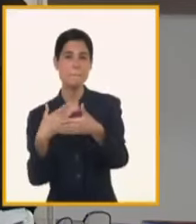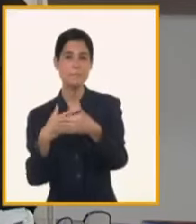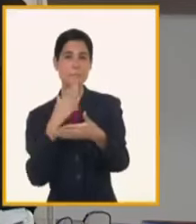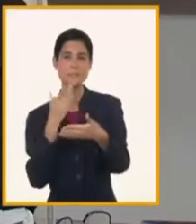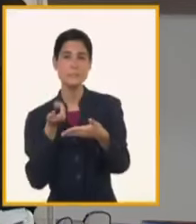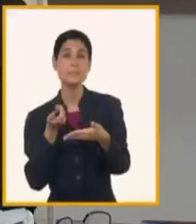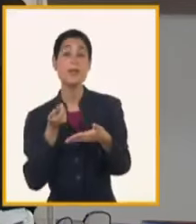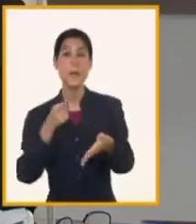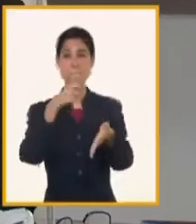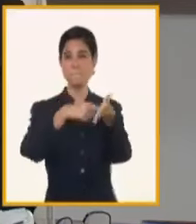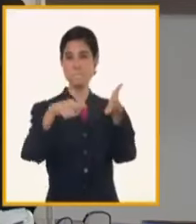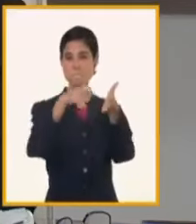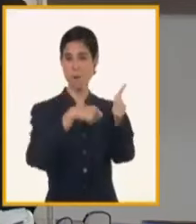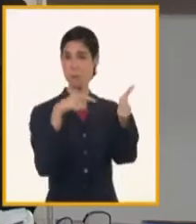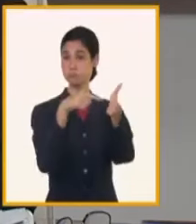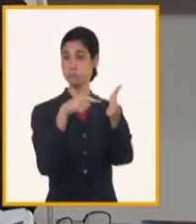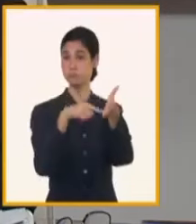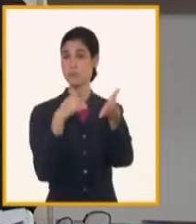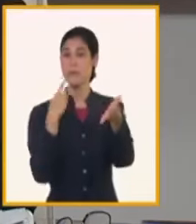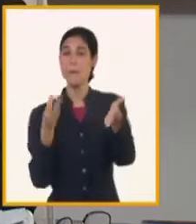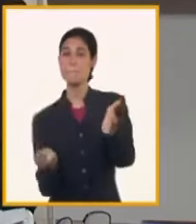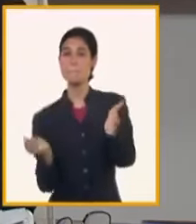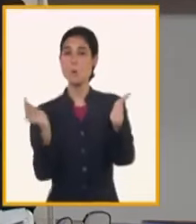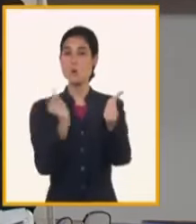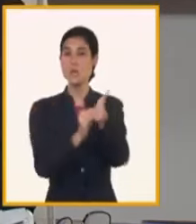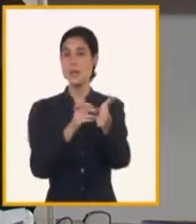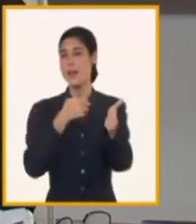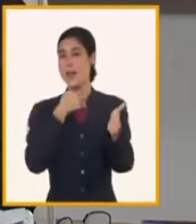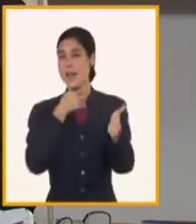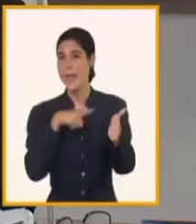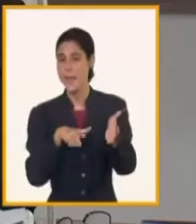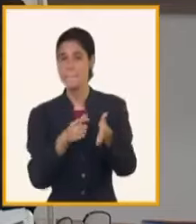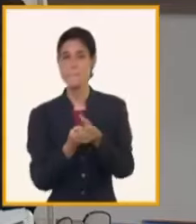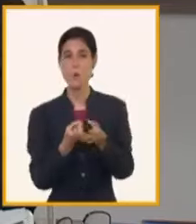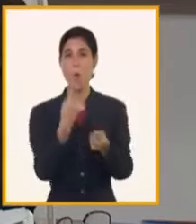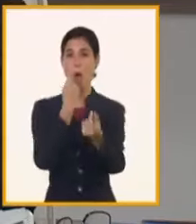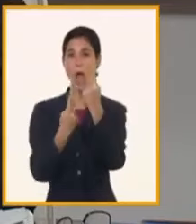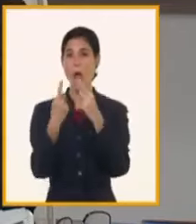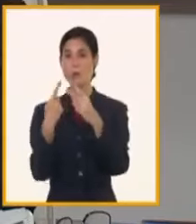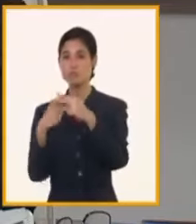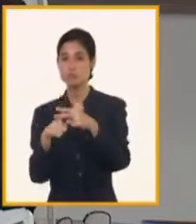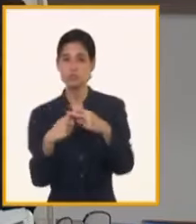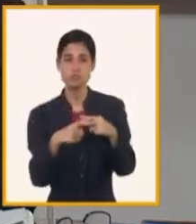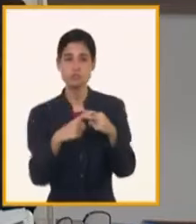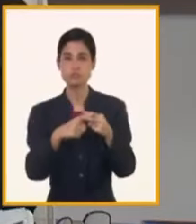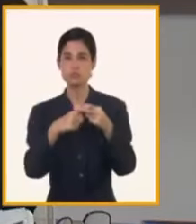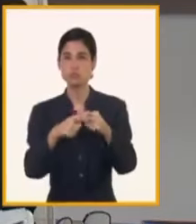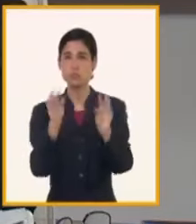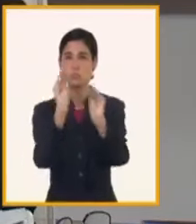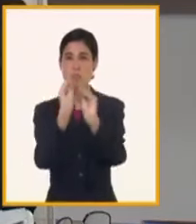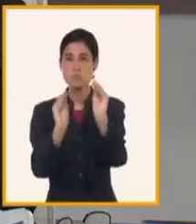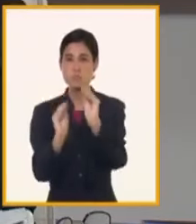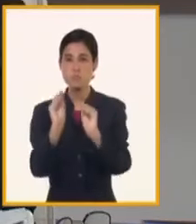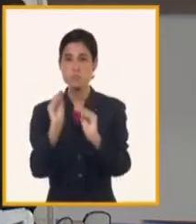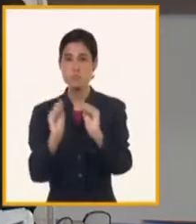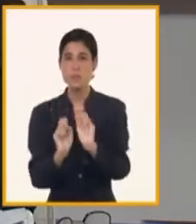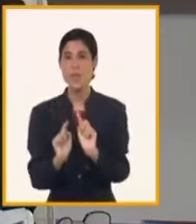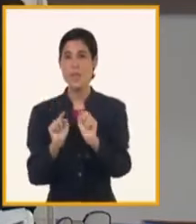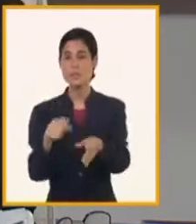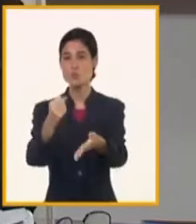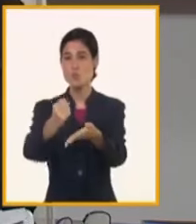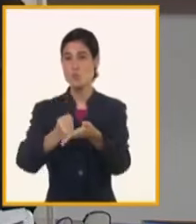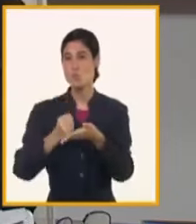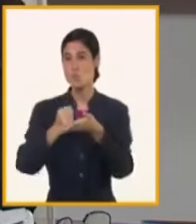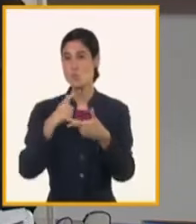recursos materiales los recursos con los recursos financieros esos mantenimientos debían eh dar unos niveles de